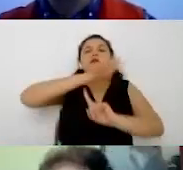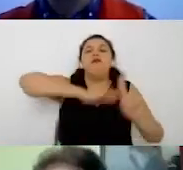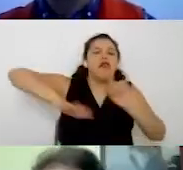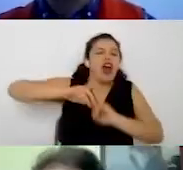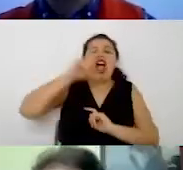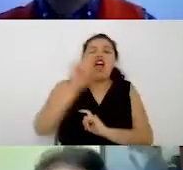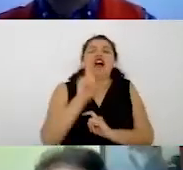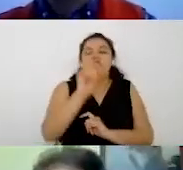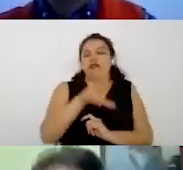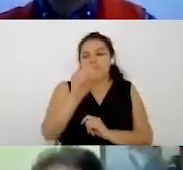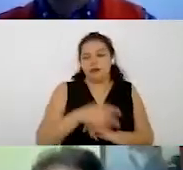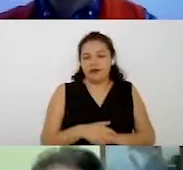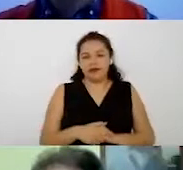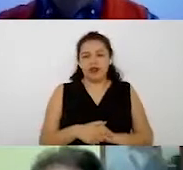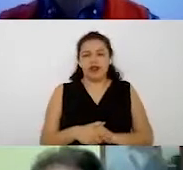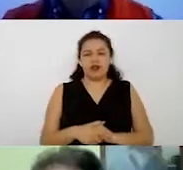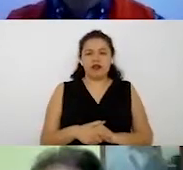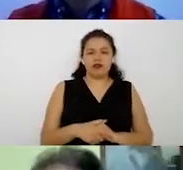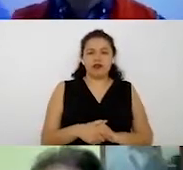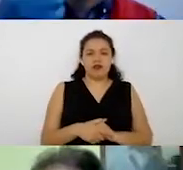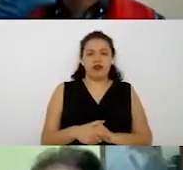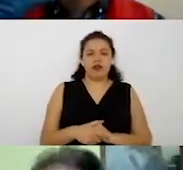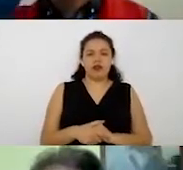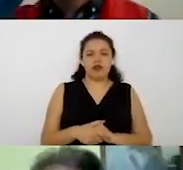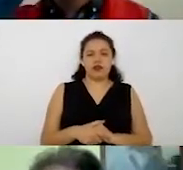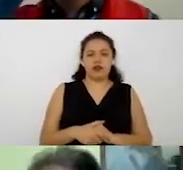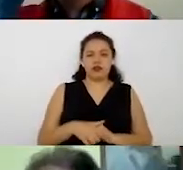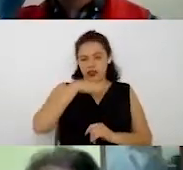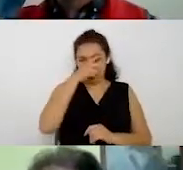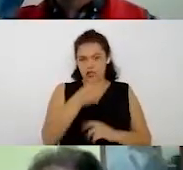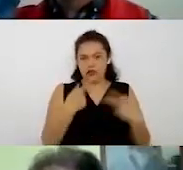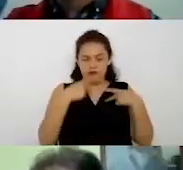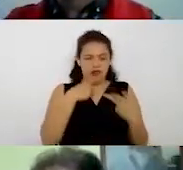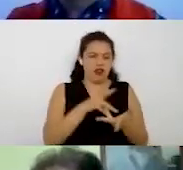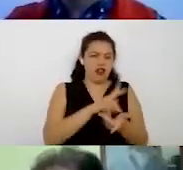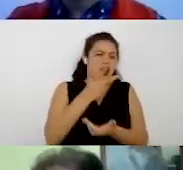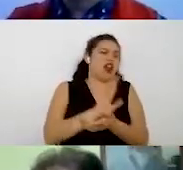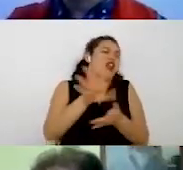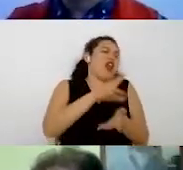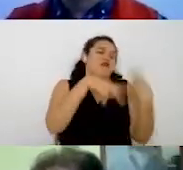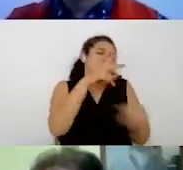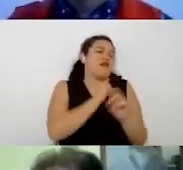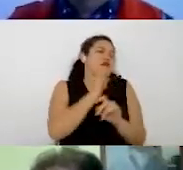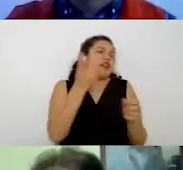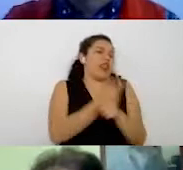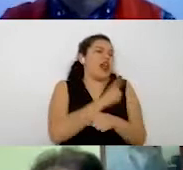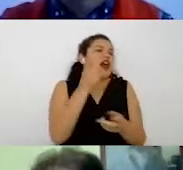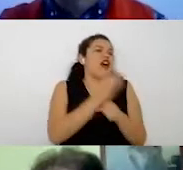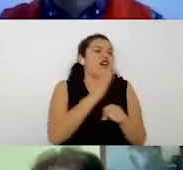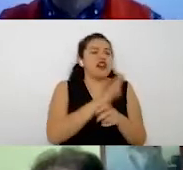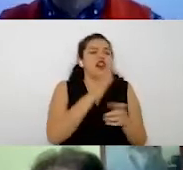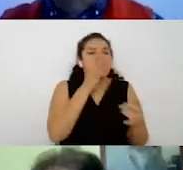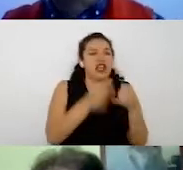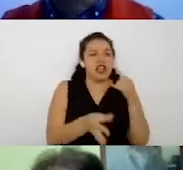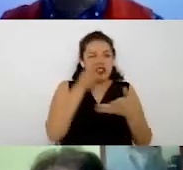esa parte. ¿Ok? No por decirle a la víctima, sabes que ya no te va a pasar nada, ahorita se te quita y ya no necesitas ir al médico ni nada